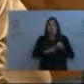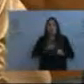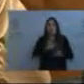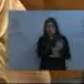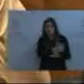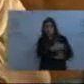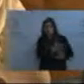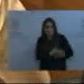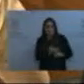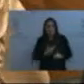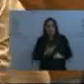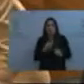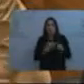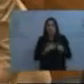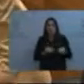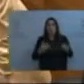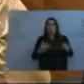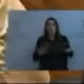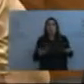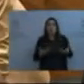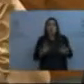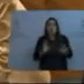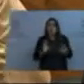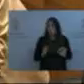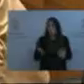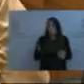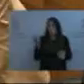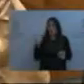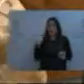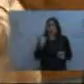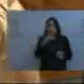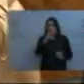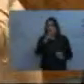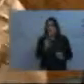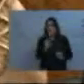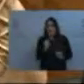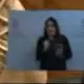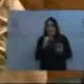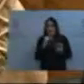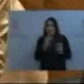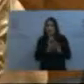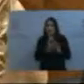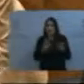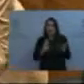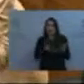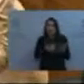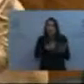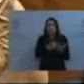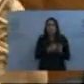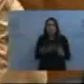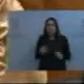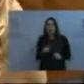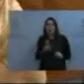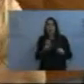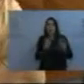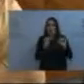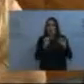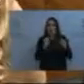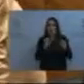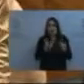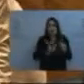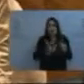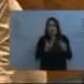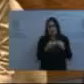en el Ayuntamiento de Siero, coincide que en el día de ayer el BOPA refleja exactamente la aprobación inicial por parte del